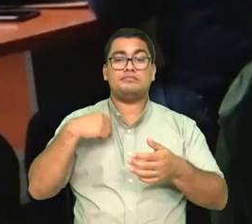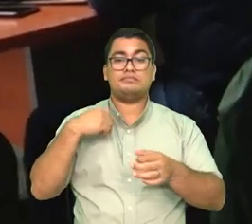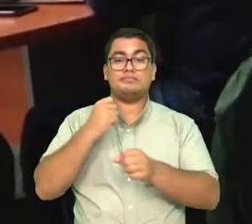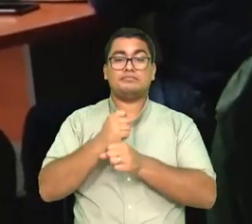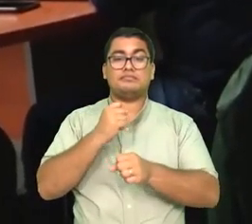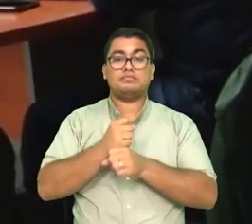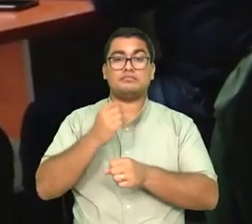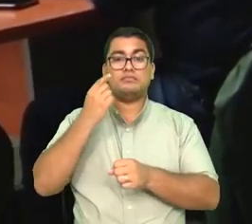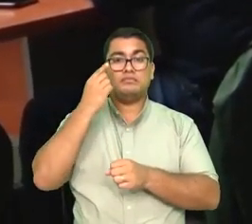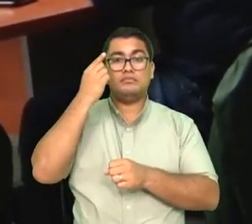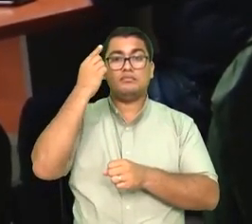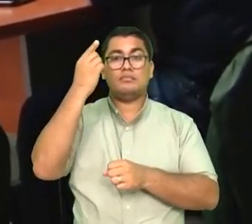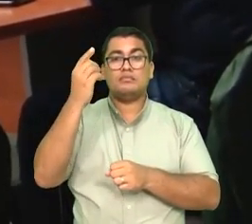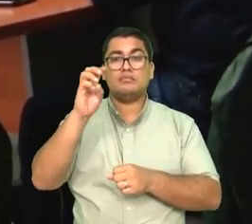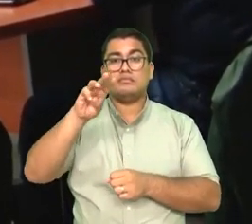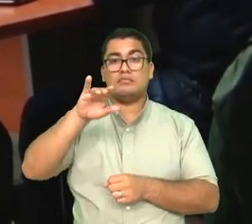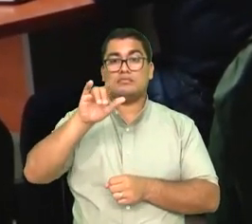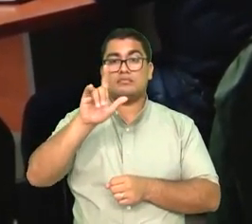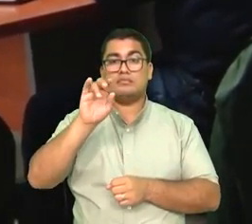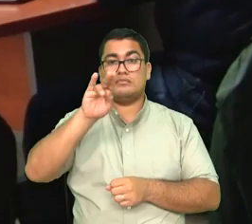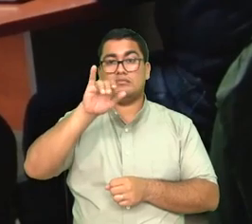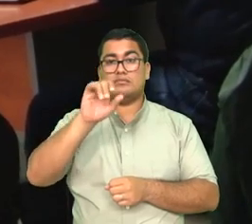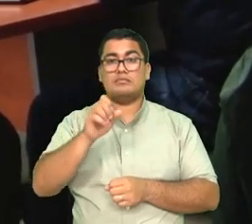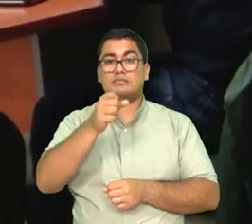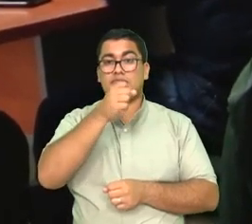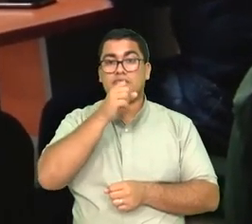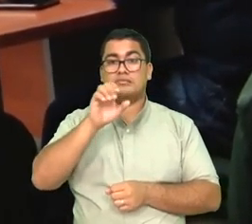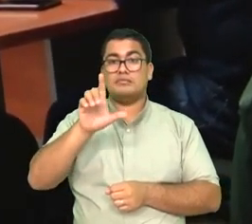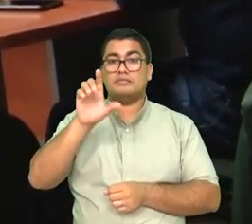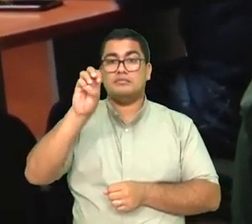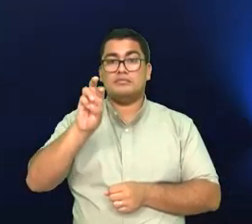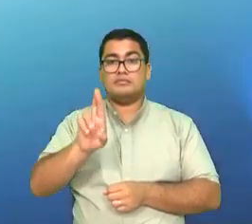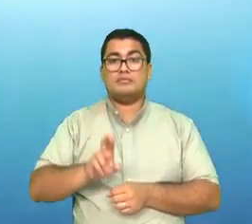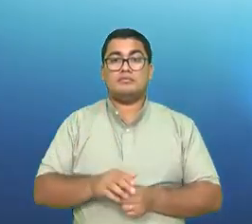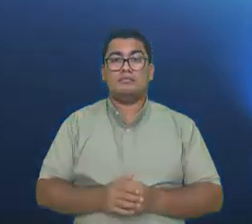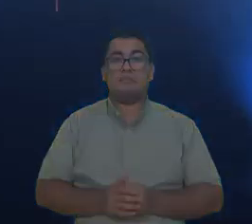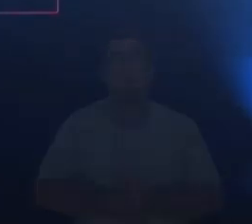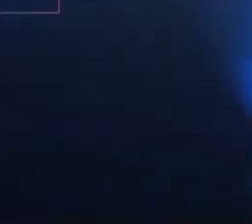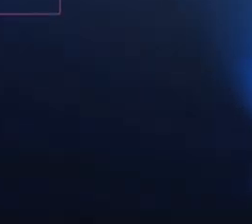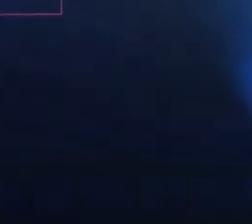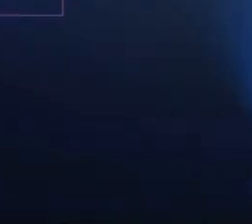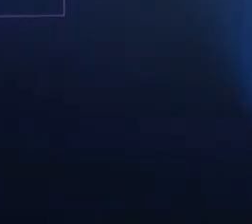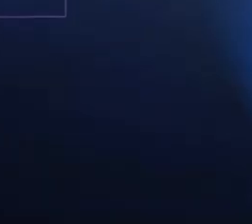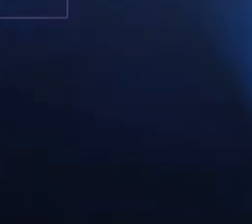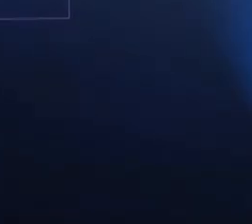de Desarrollo del Milenio. Para el canal parlamentario les informó Elmer Marcia.